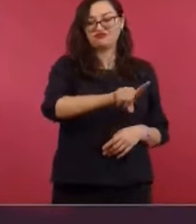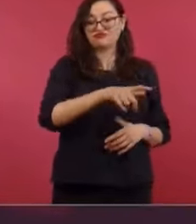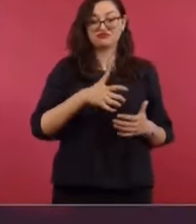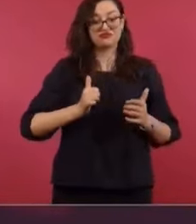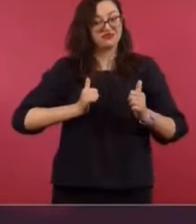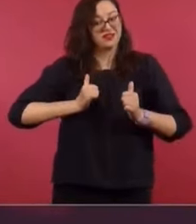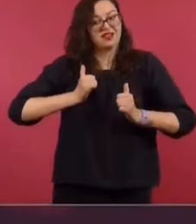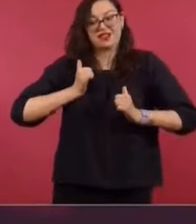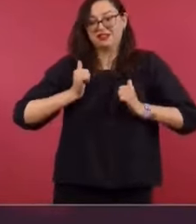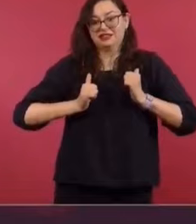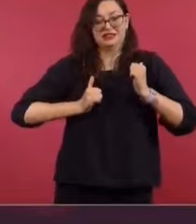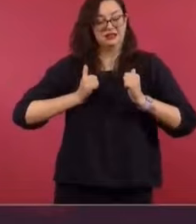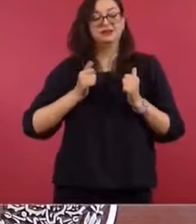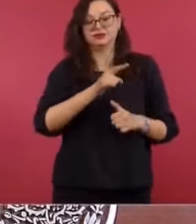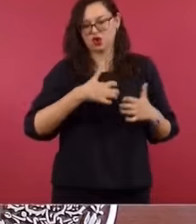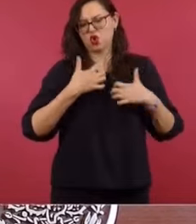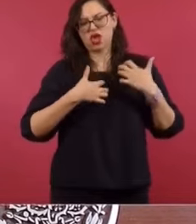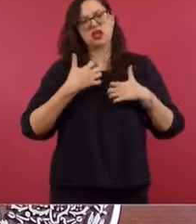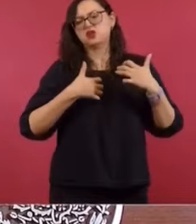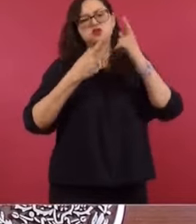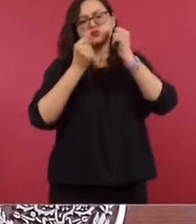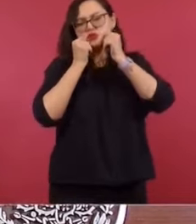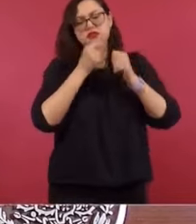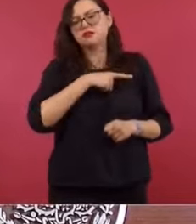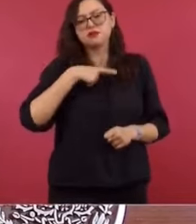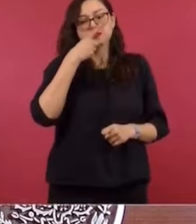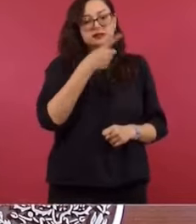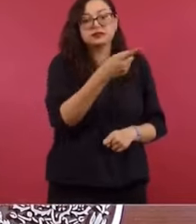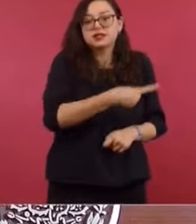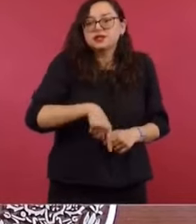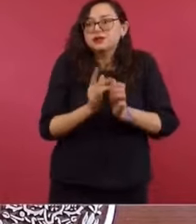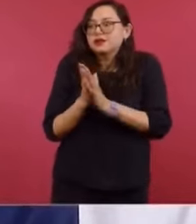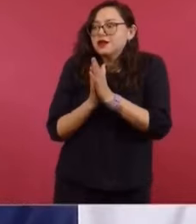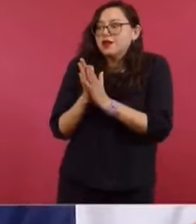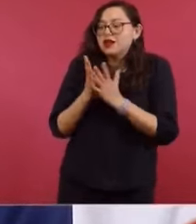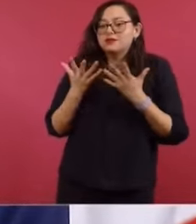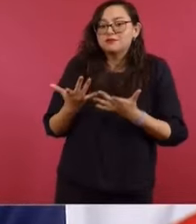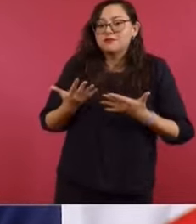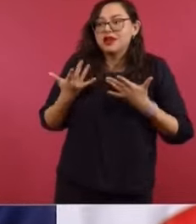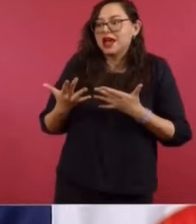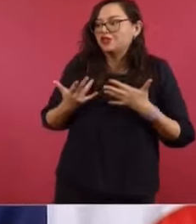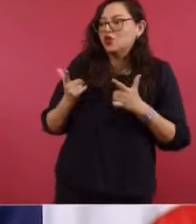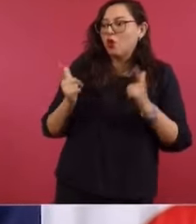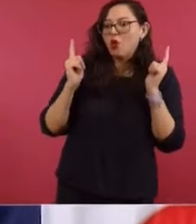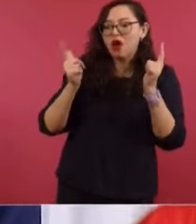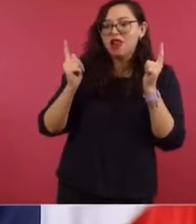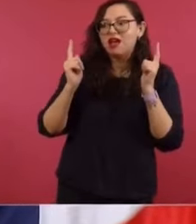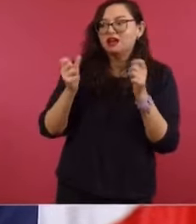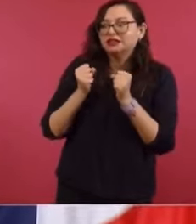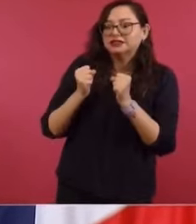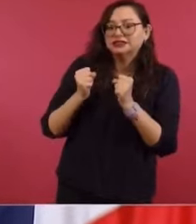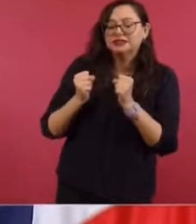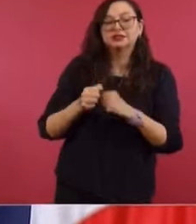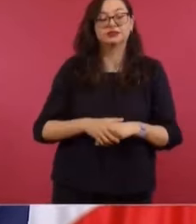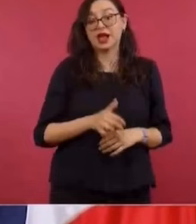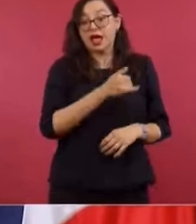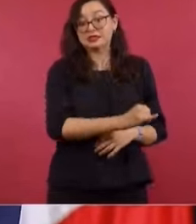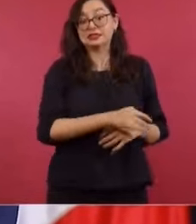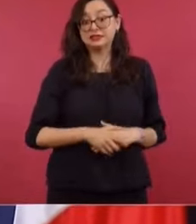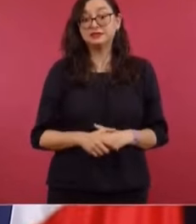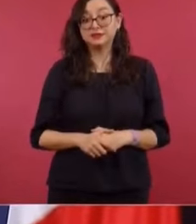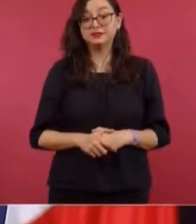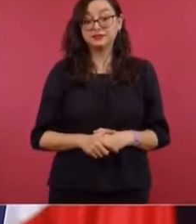decir. ¿Cómo están los adversarios nuestros? A la casa del gazapo, del error,